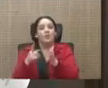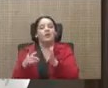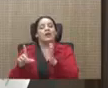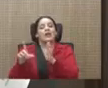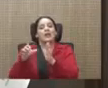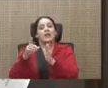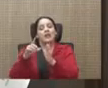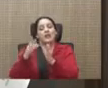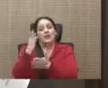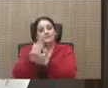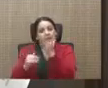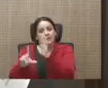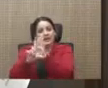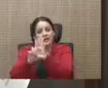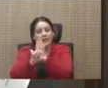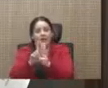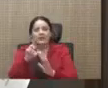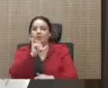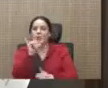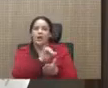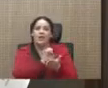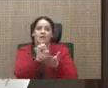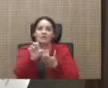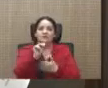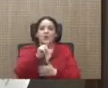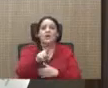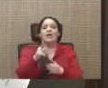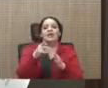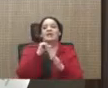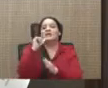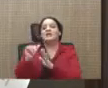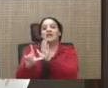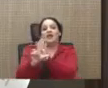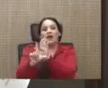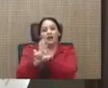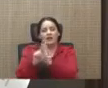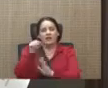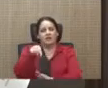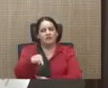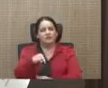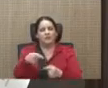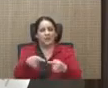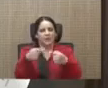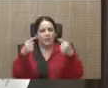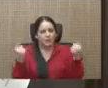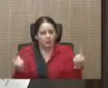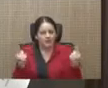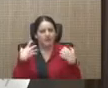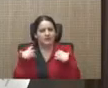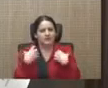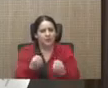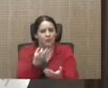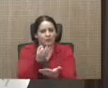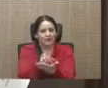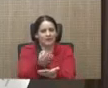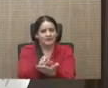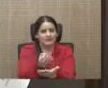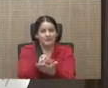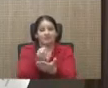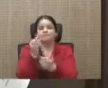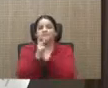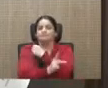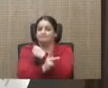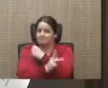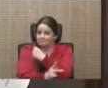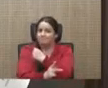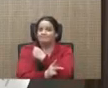así como la evasión, que busca lo mismo, pero por medios ilegales, es una afrenta a la salud financiera del Estado y con ella los servicios sociales